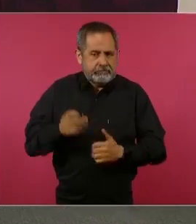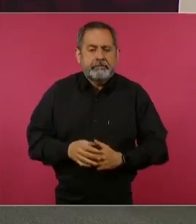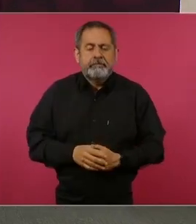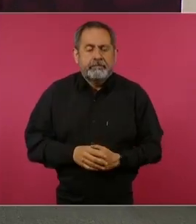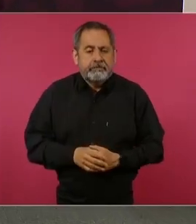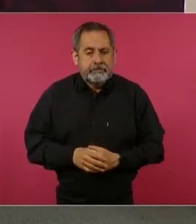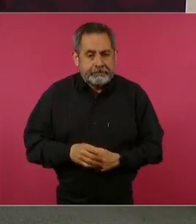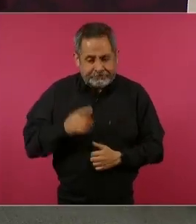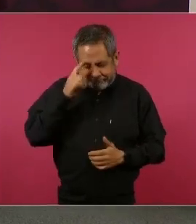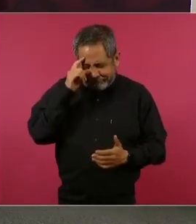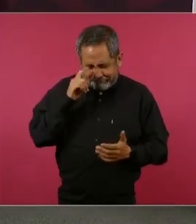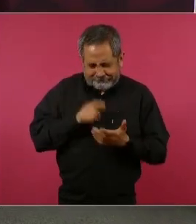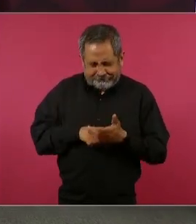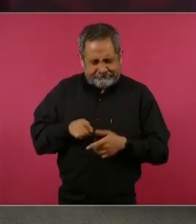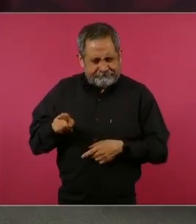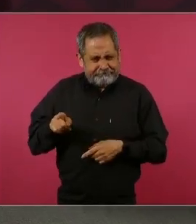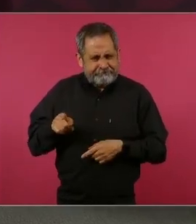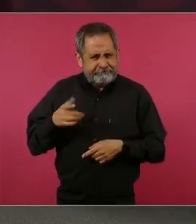decidió